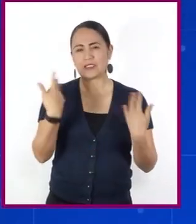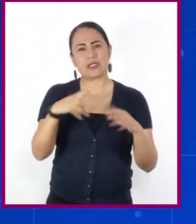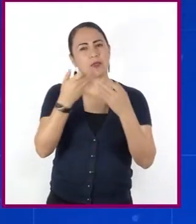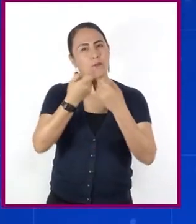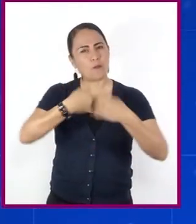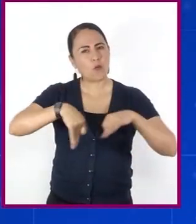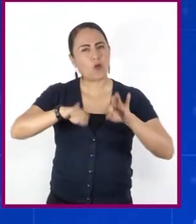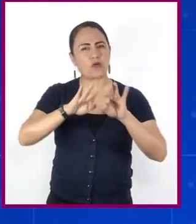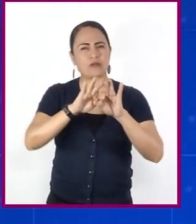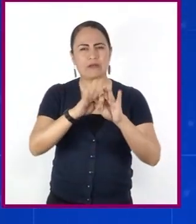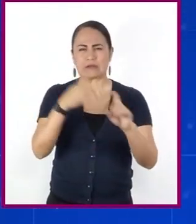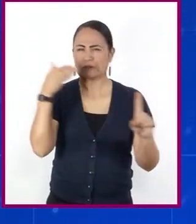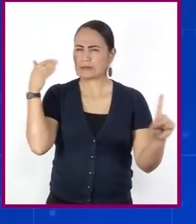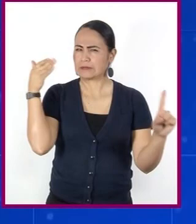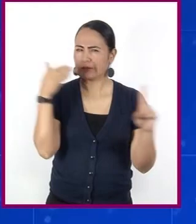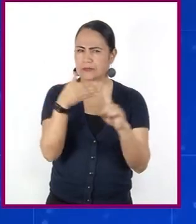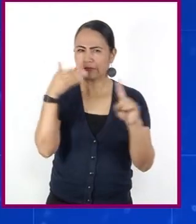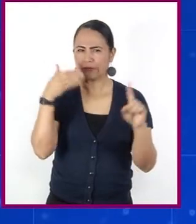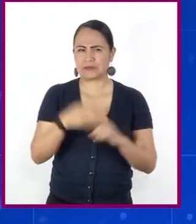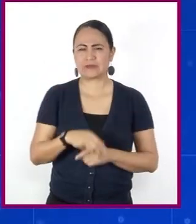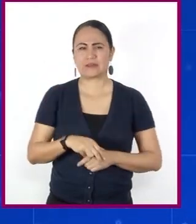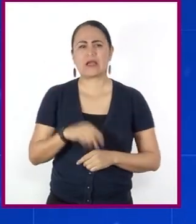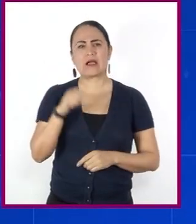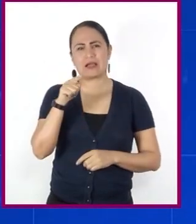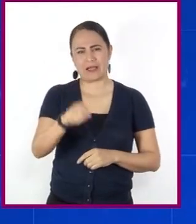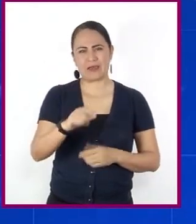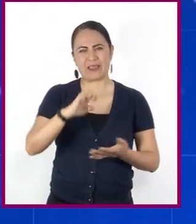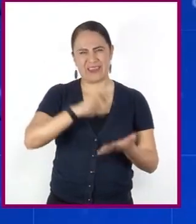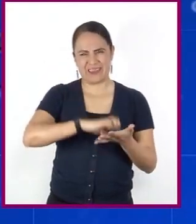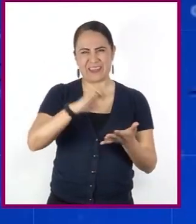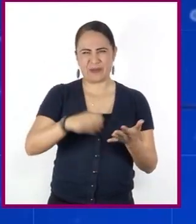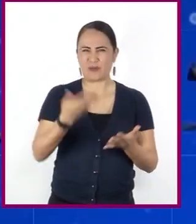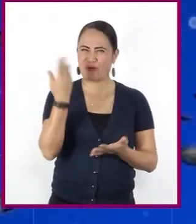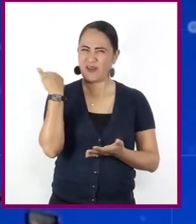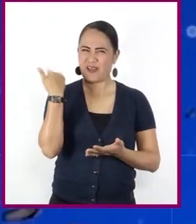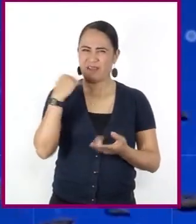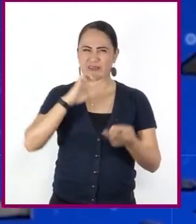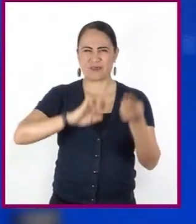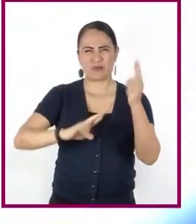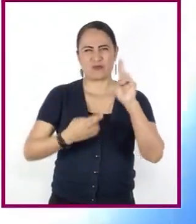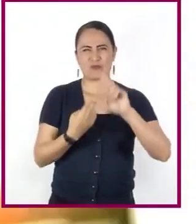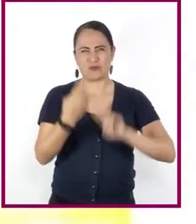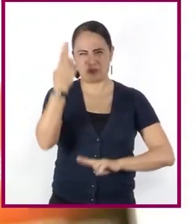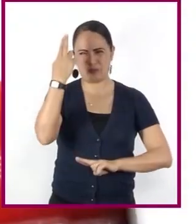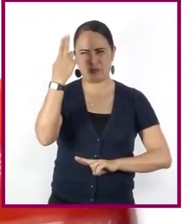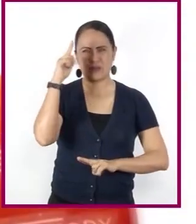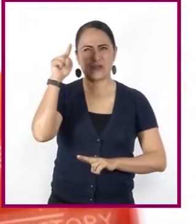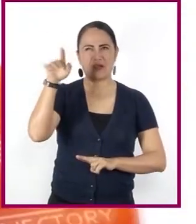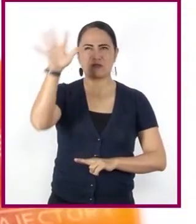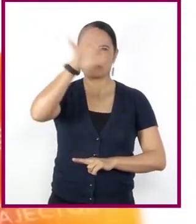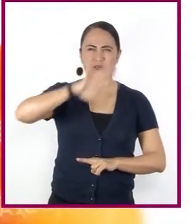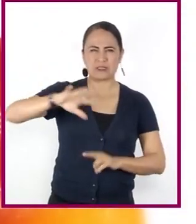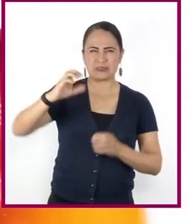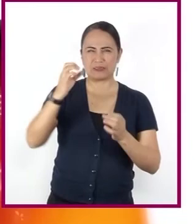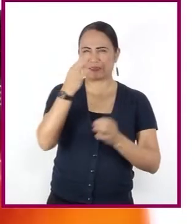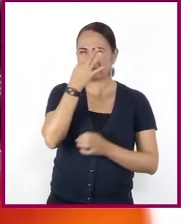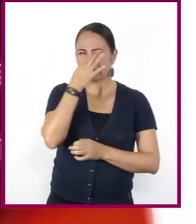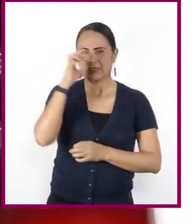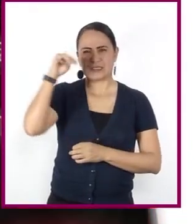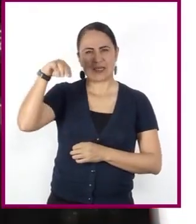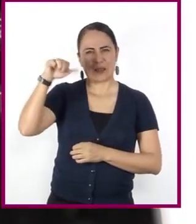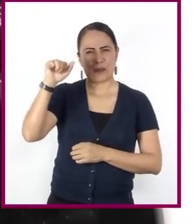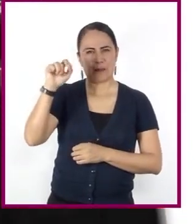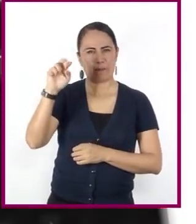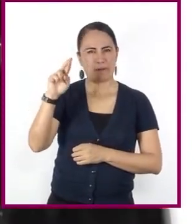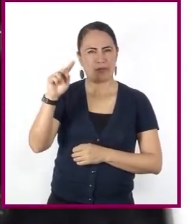de la precisión. Como pudimos ver en el caso de la sonda que se destruyó en la atmósfera marciana, algo que